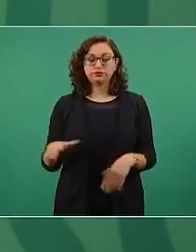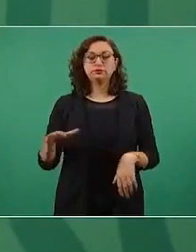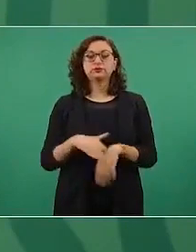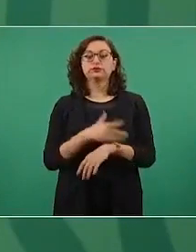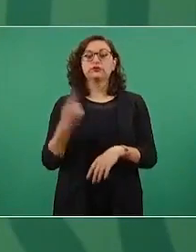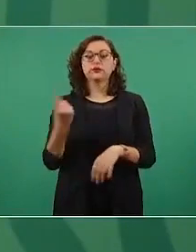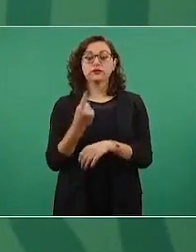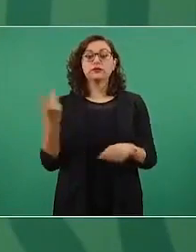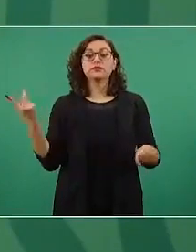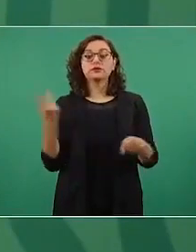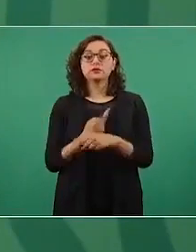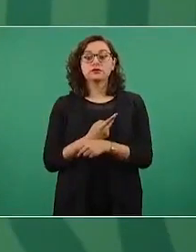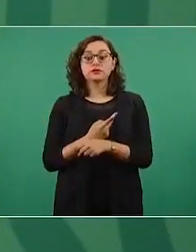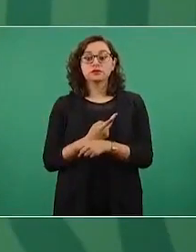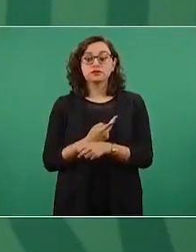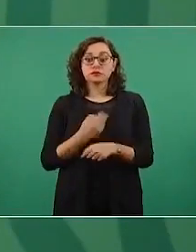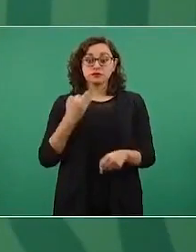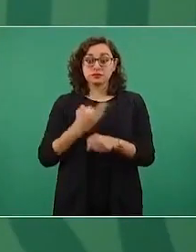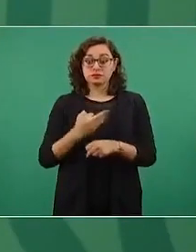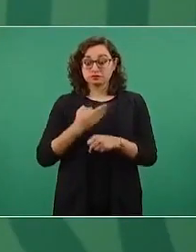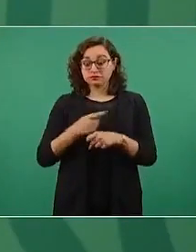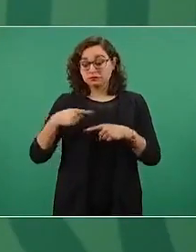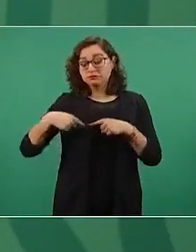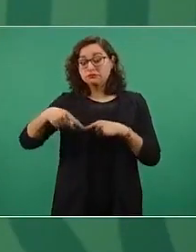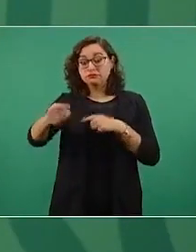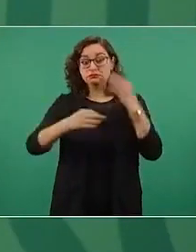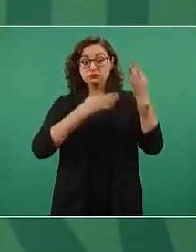estamos en campaña.